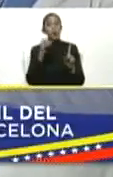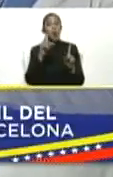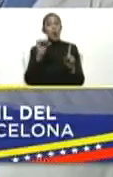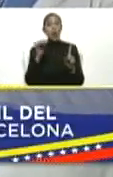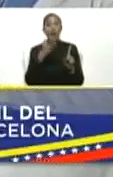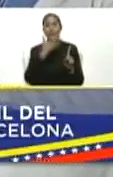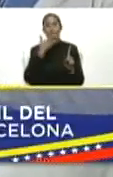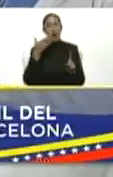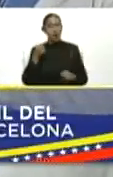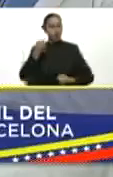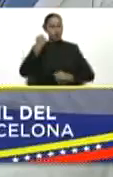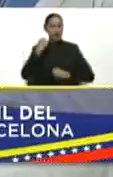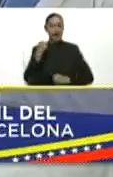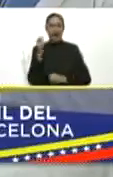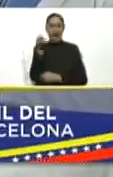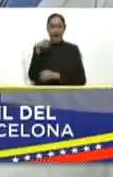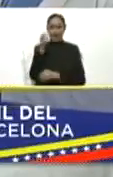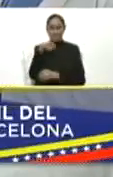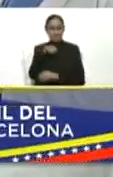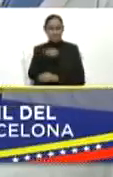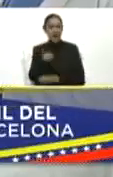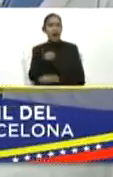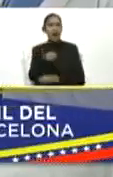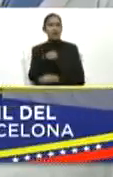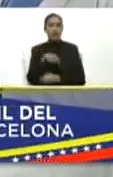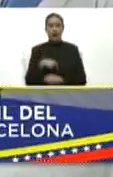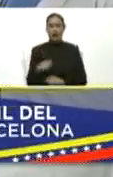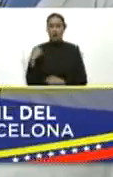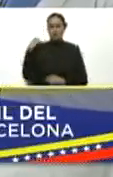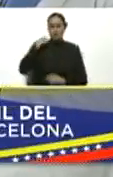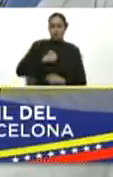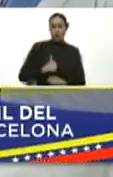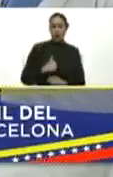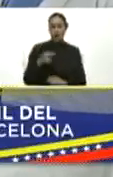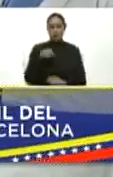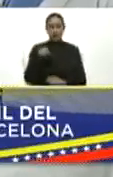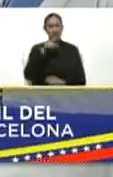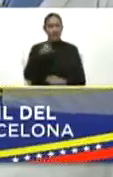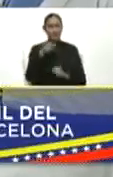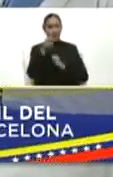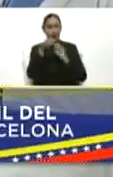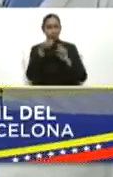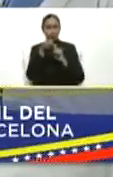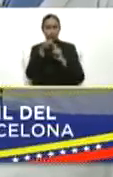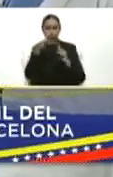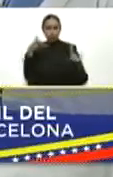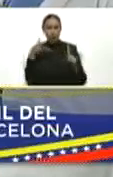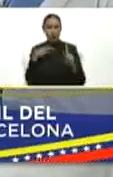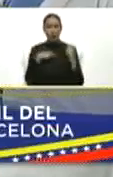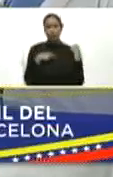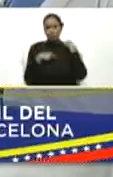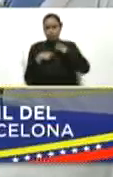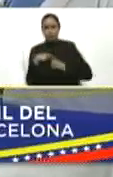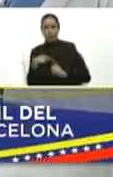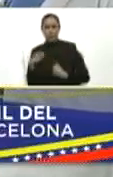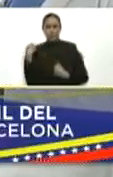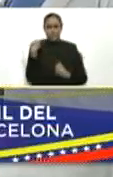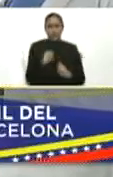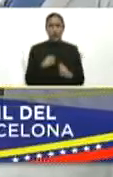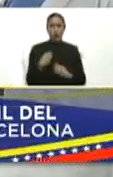aquí llevaba la mejor espada, por aquí llevaba una lanza, protegido por todos lados.